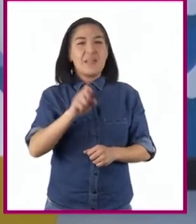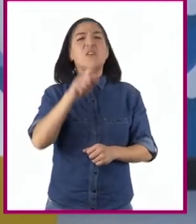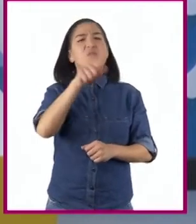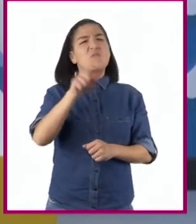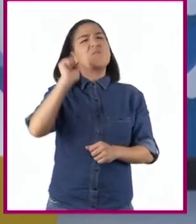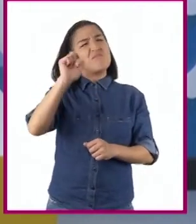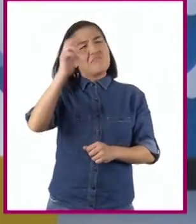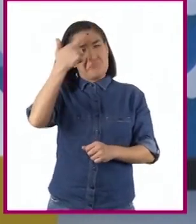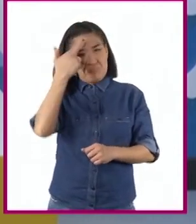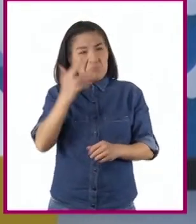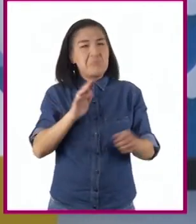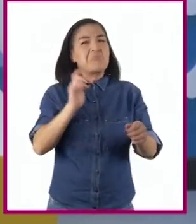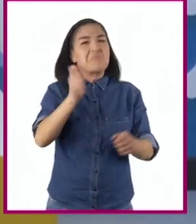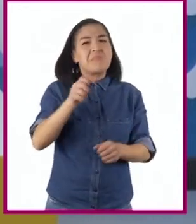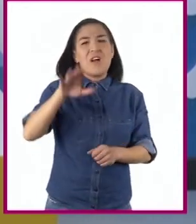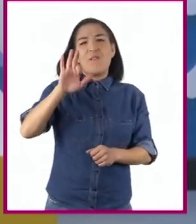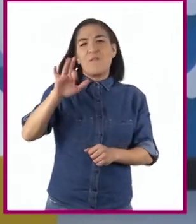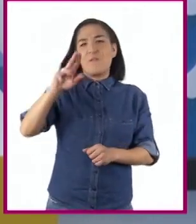es la flotación?